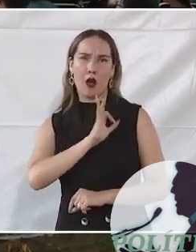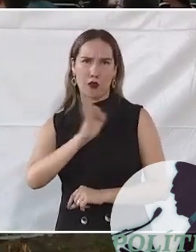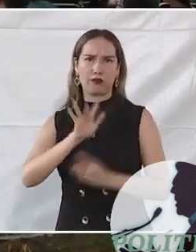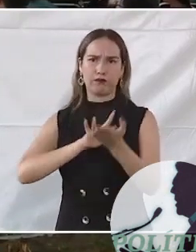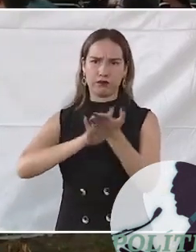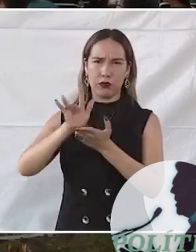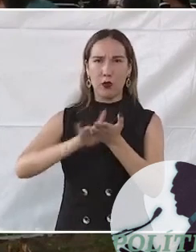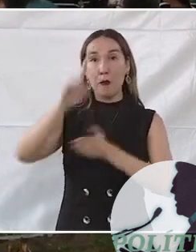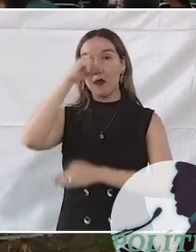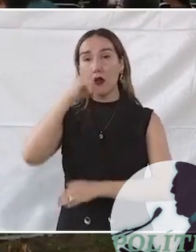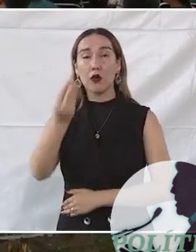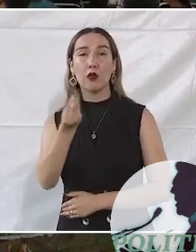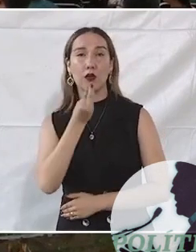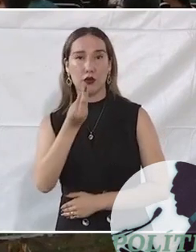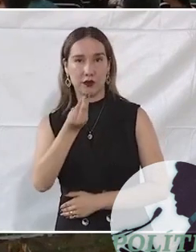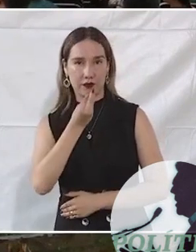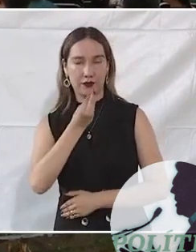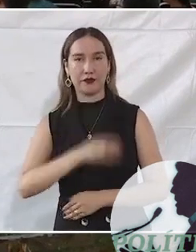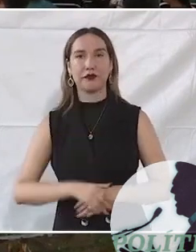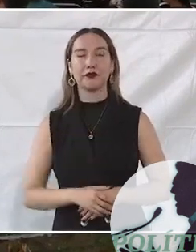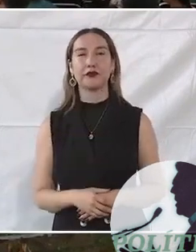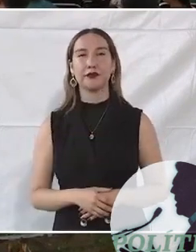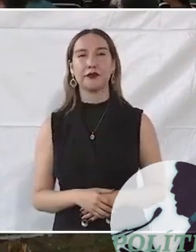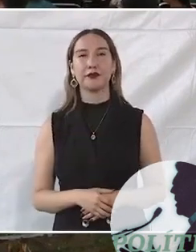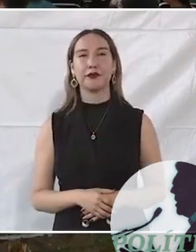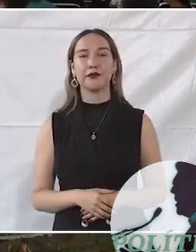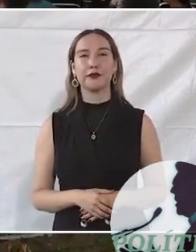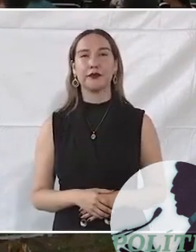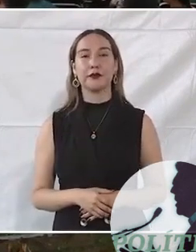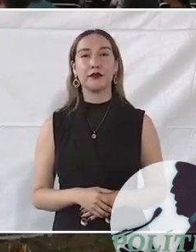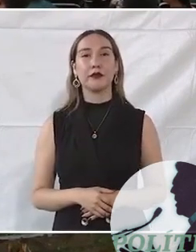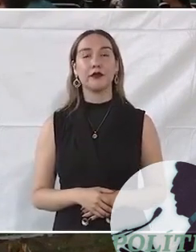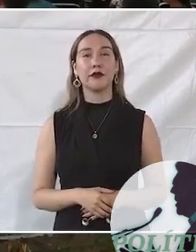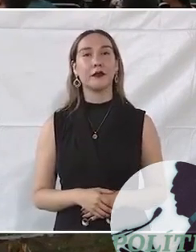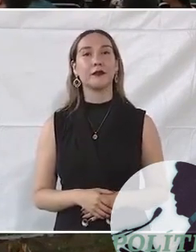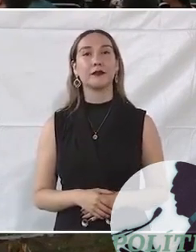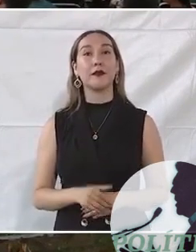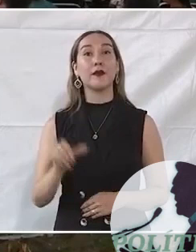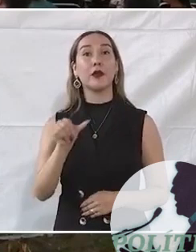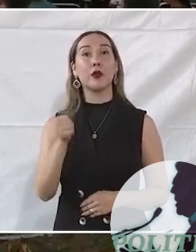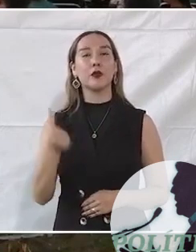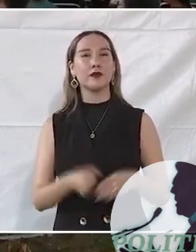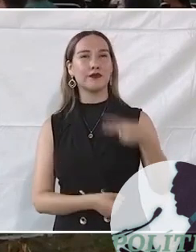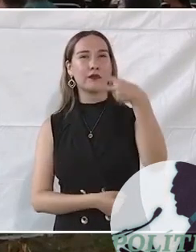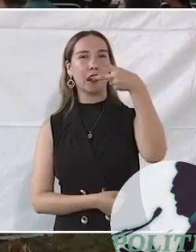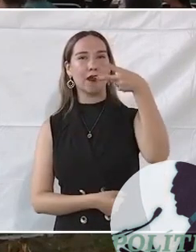su alimentación. Y lo otro que es